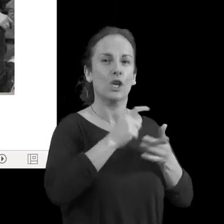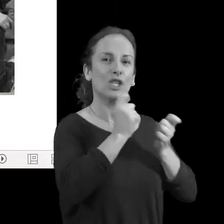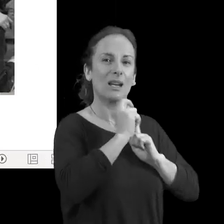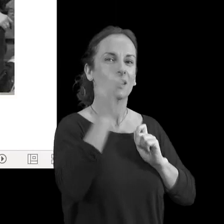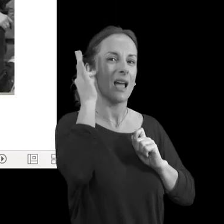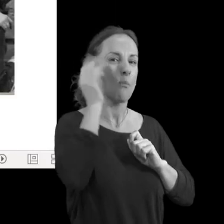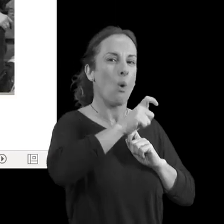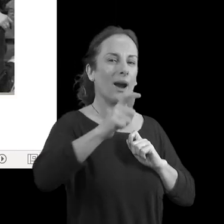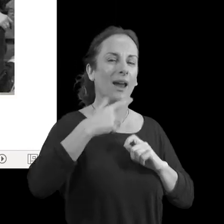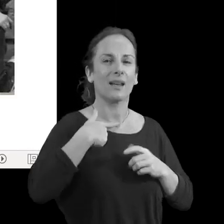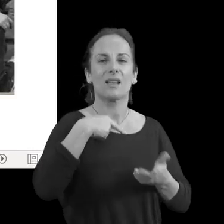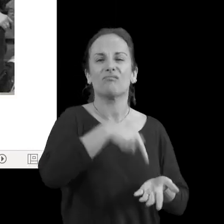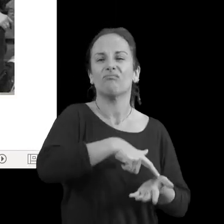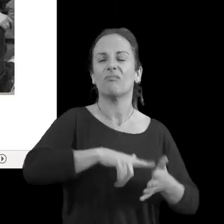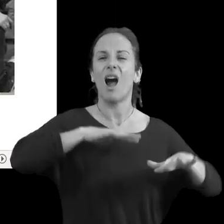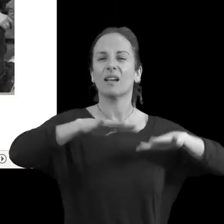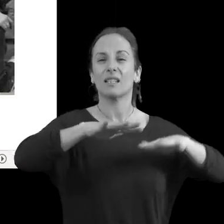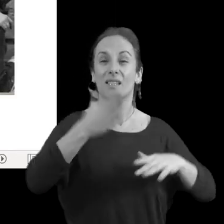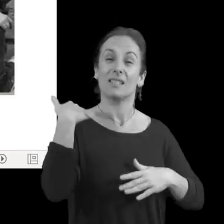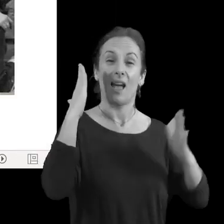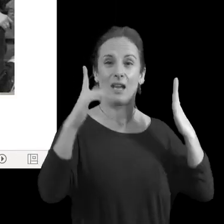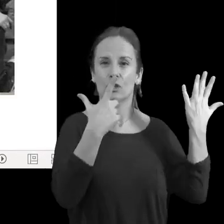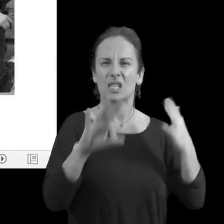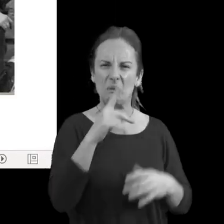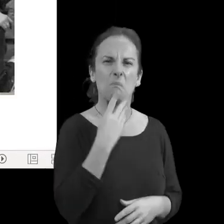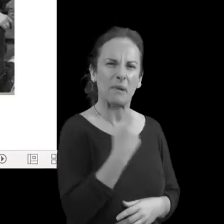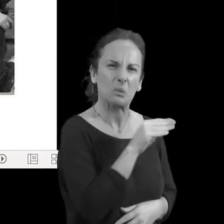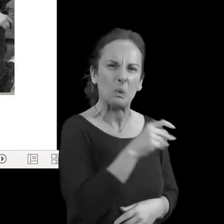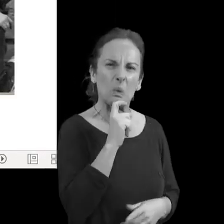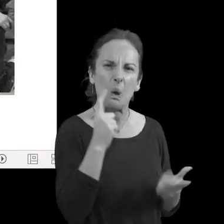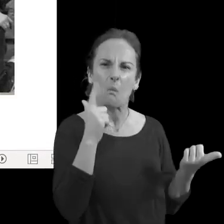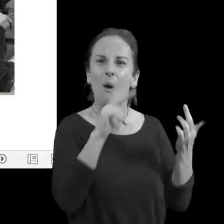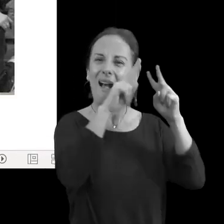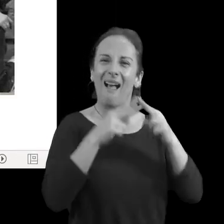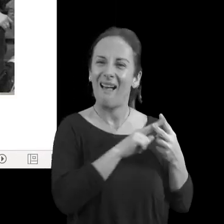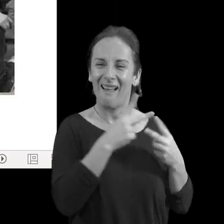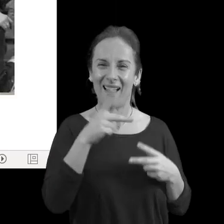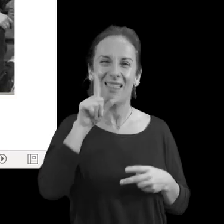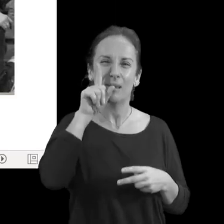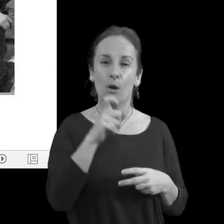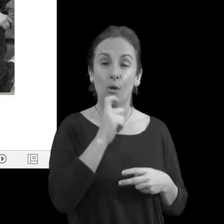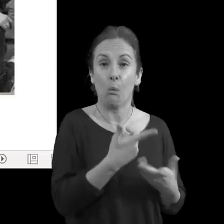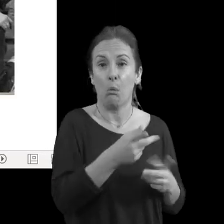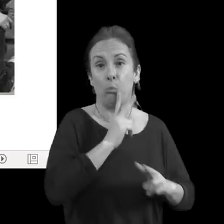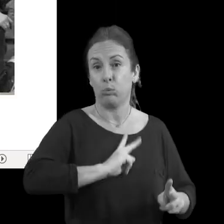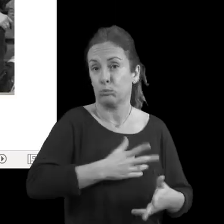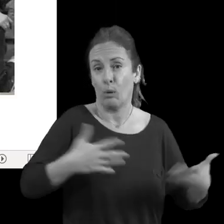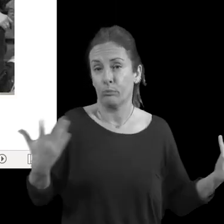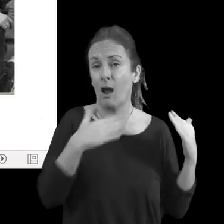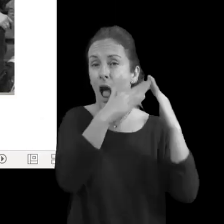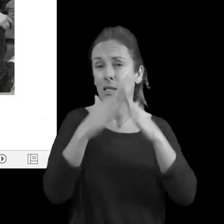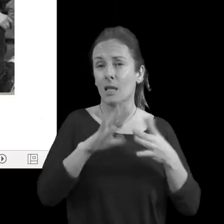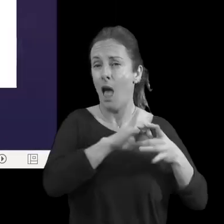de las amigas, las redes, y esta era una manera, bueno, pues de conocerse, de ligar, de encontrarse, etcétera,